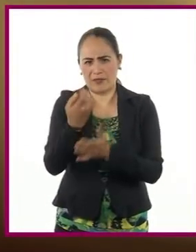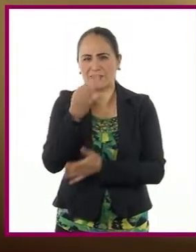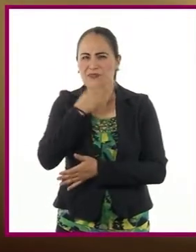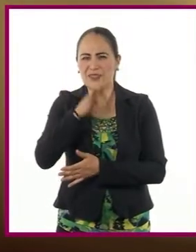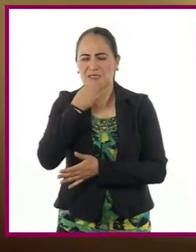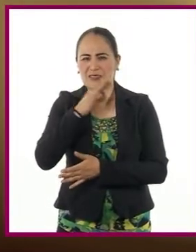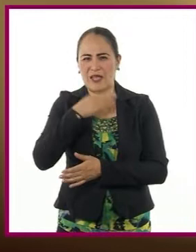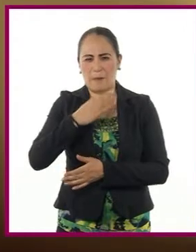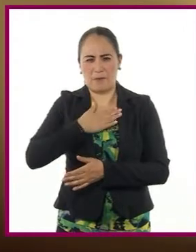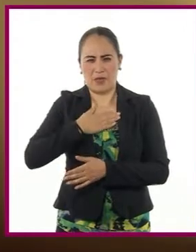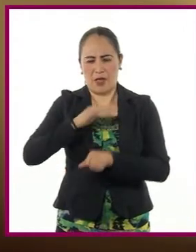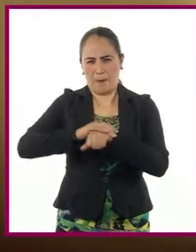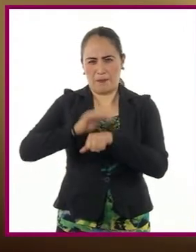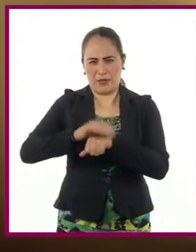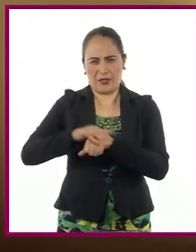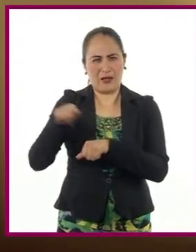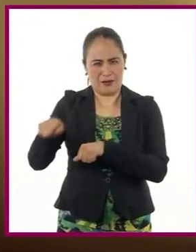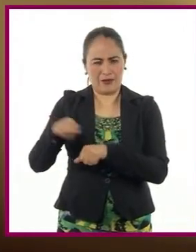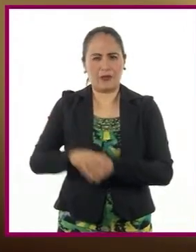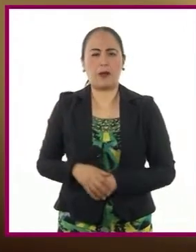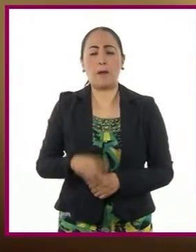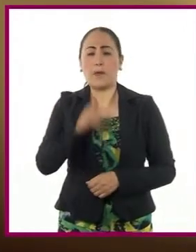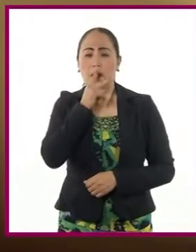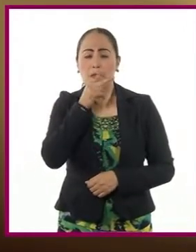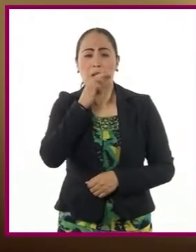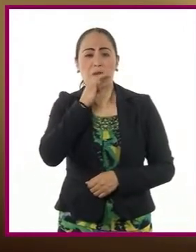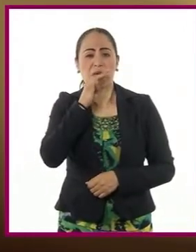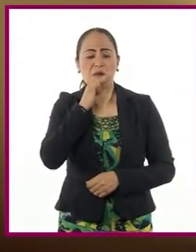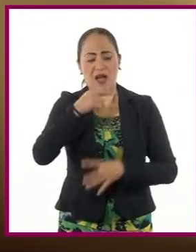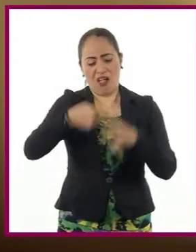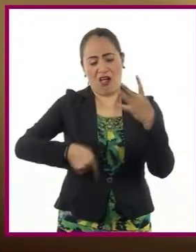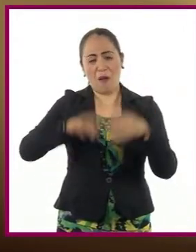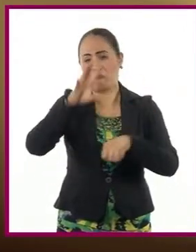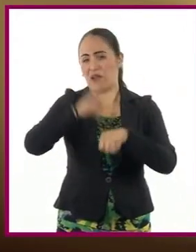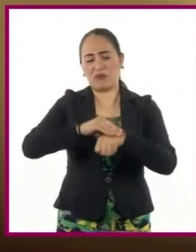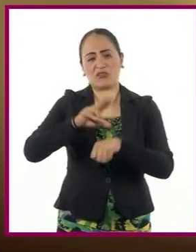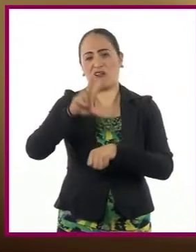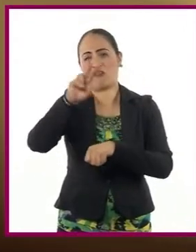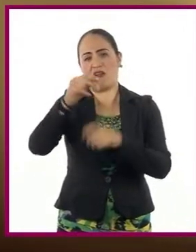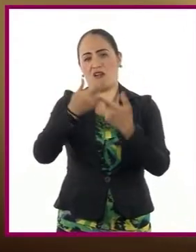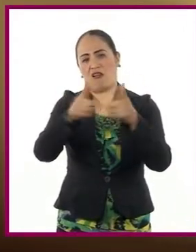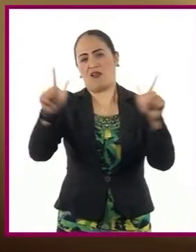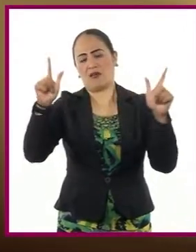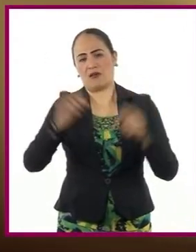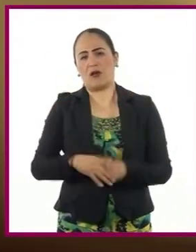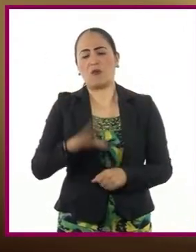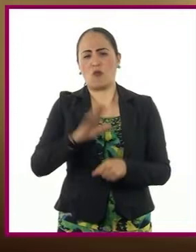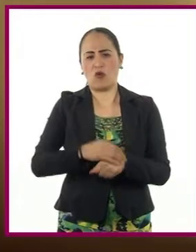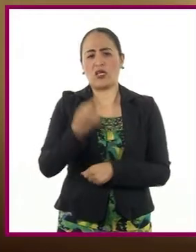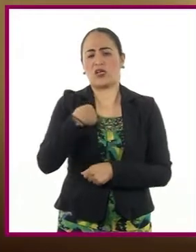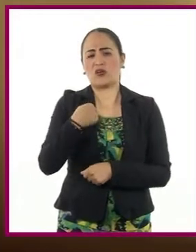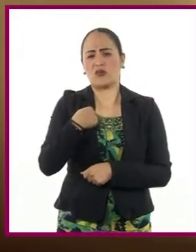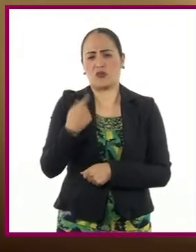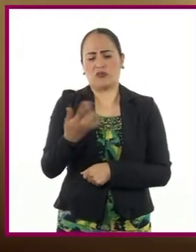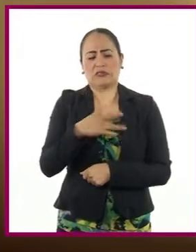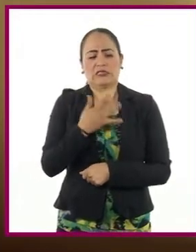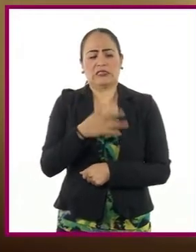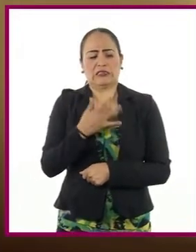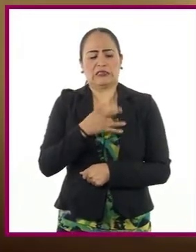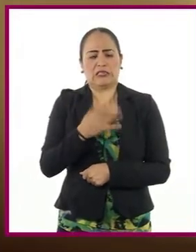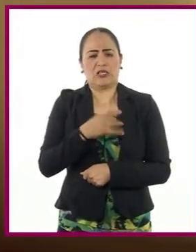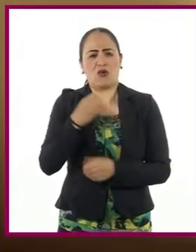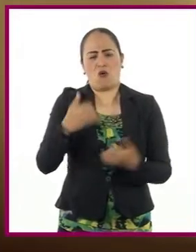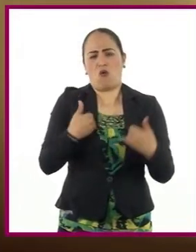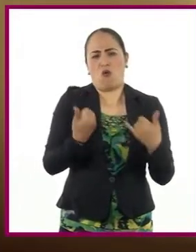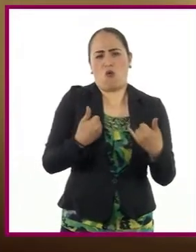amiga del salón, pero mis papás eran muy estrictos con los permisos porque pensaban que yo aún era demasiado joven para darme